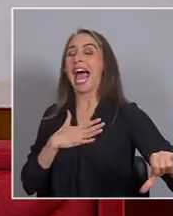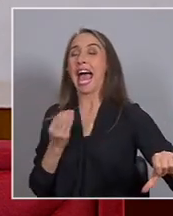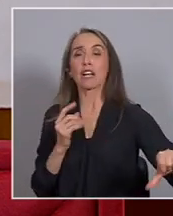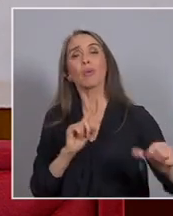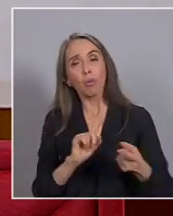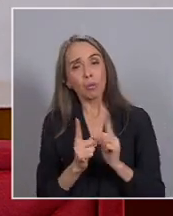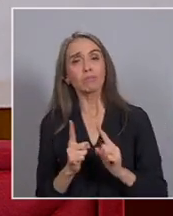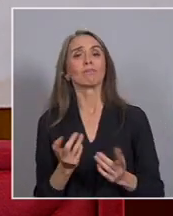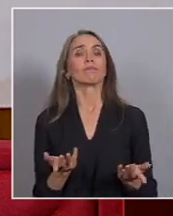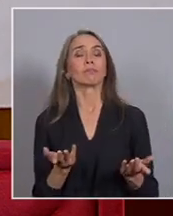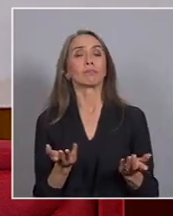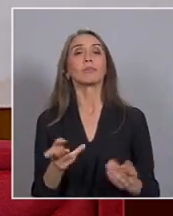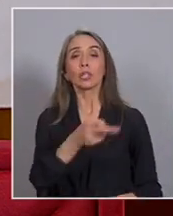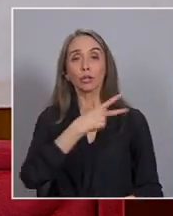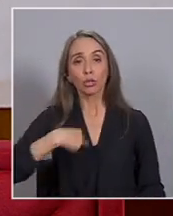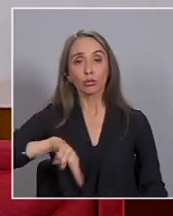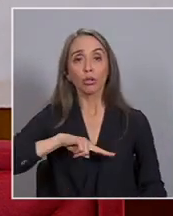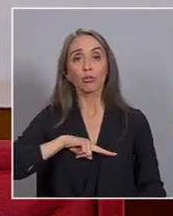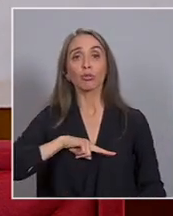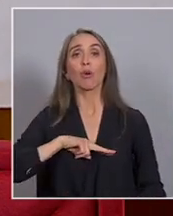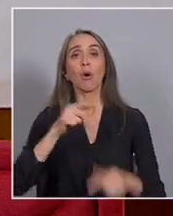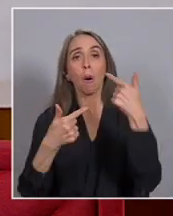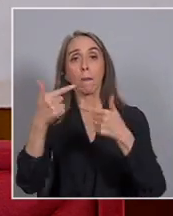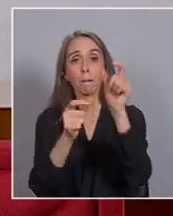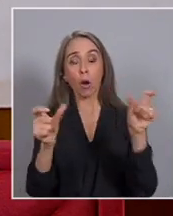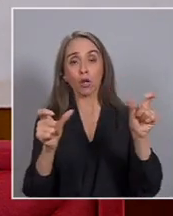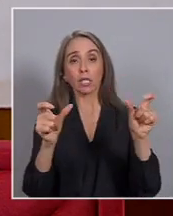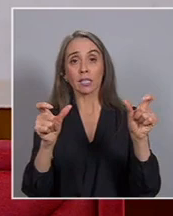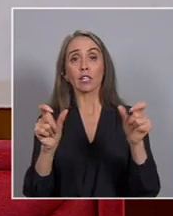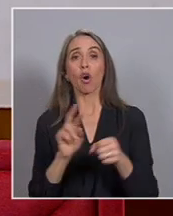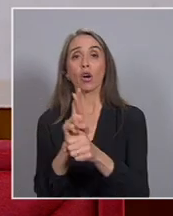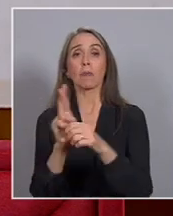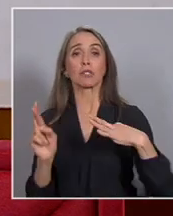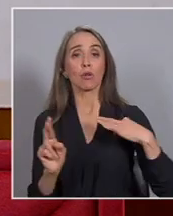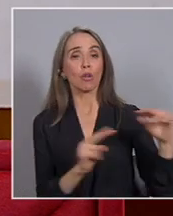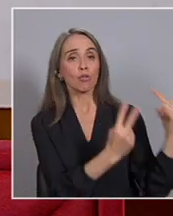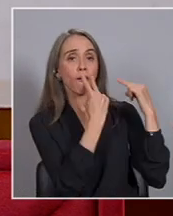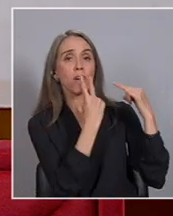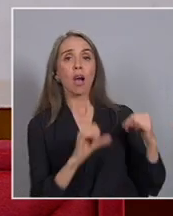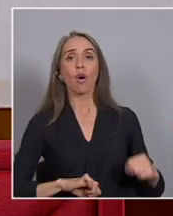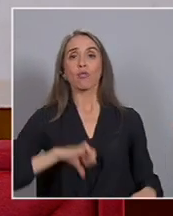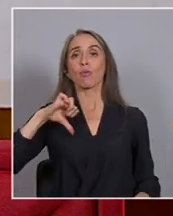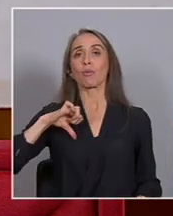vez seamos orgullo de a quienes representamos.